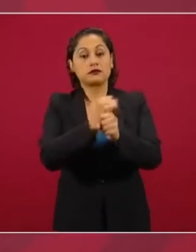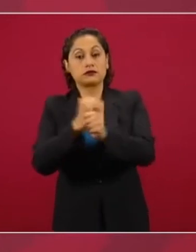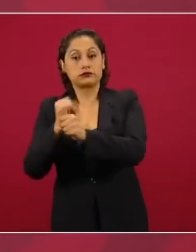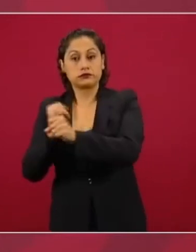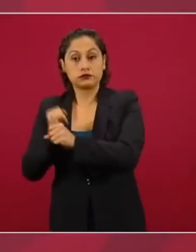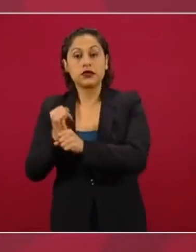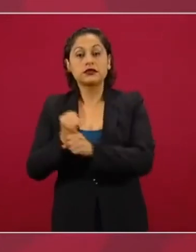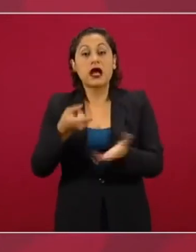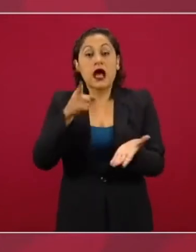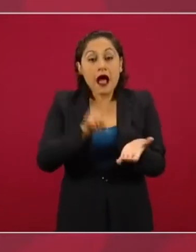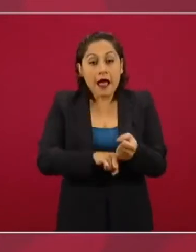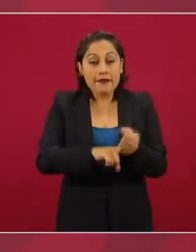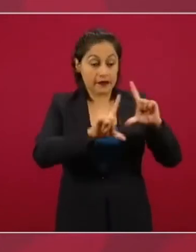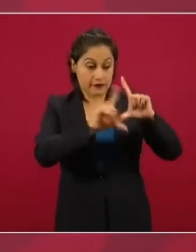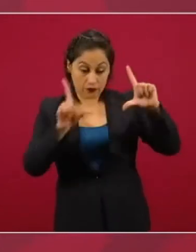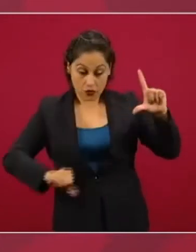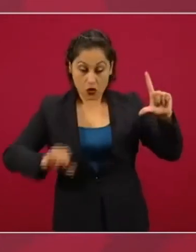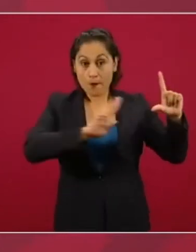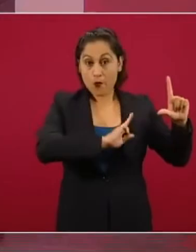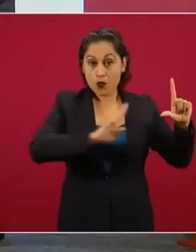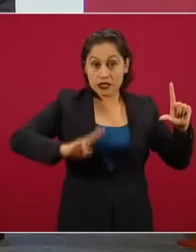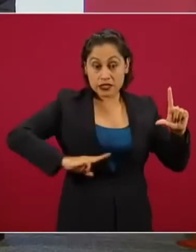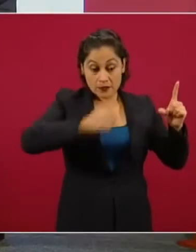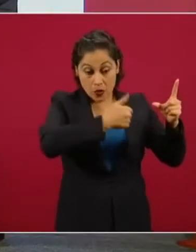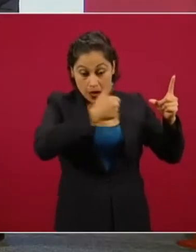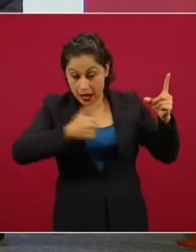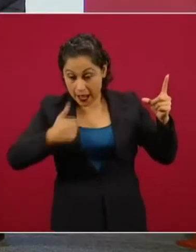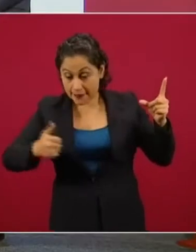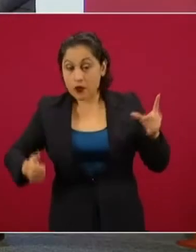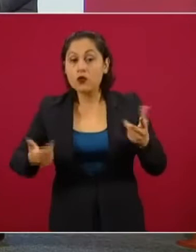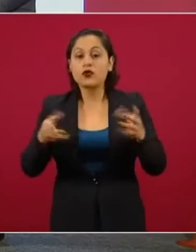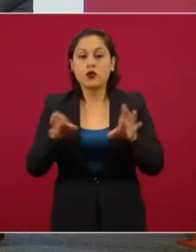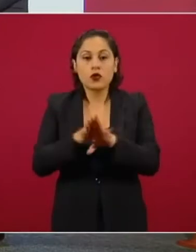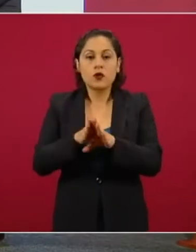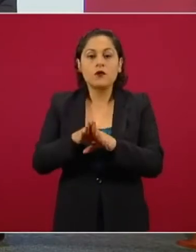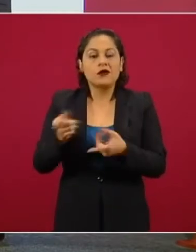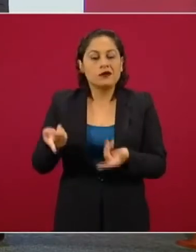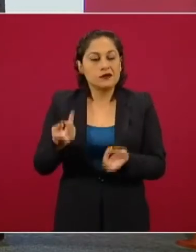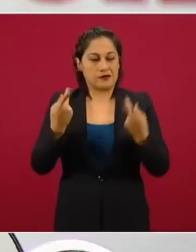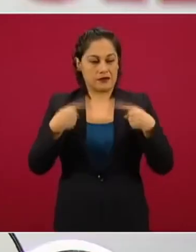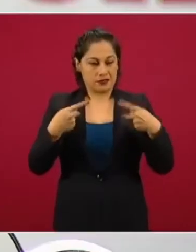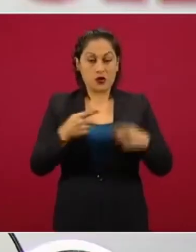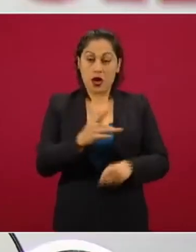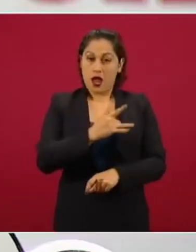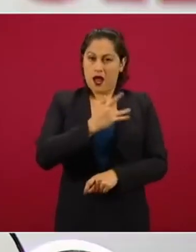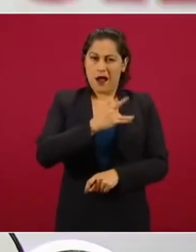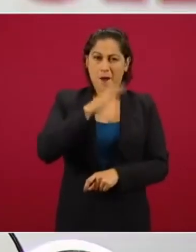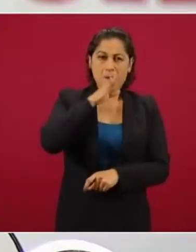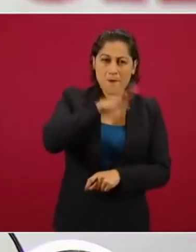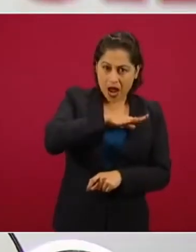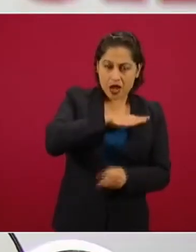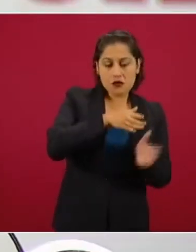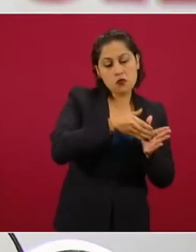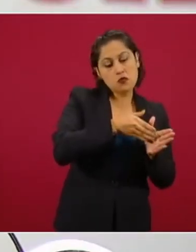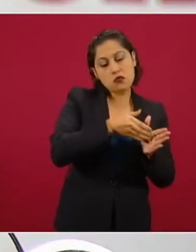municipio cuáles son los tiempos que se transcurren entre que la persona presenta síntomas y la persona llega